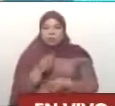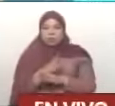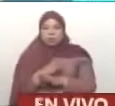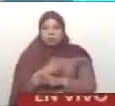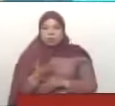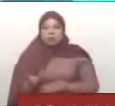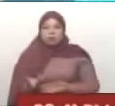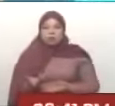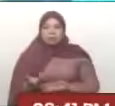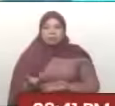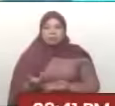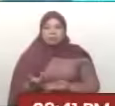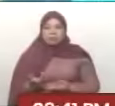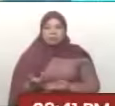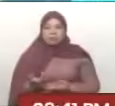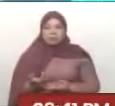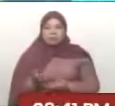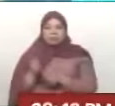goma.